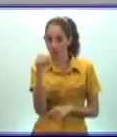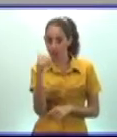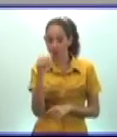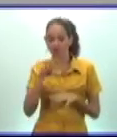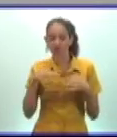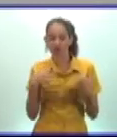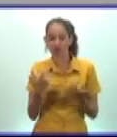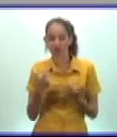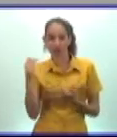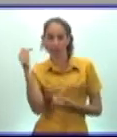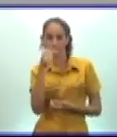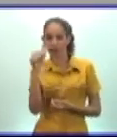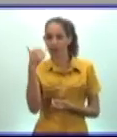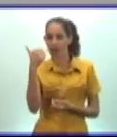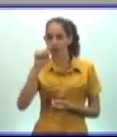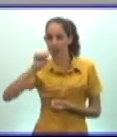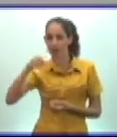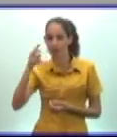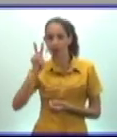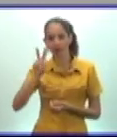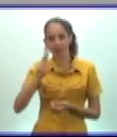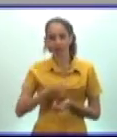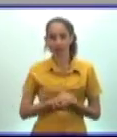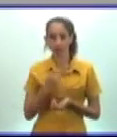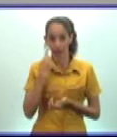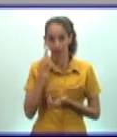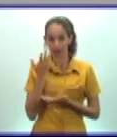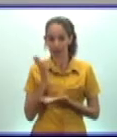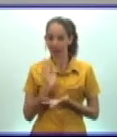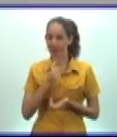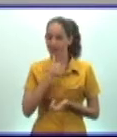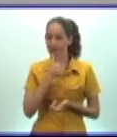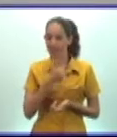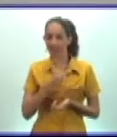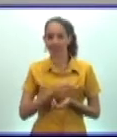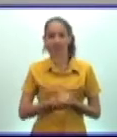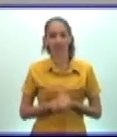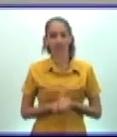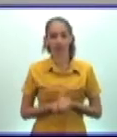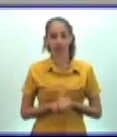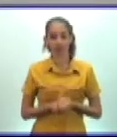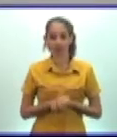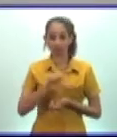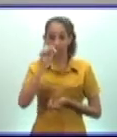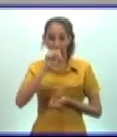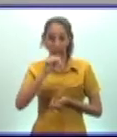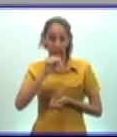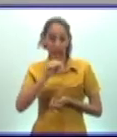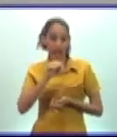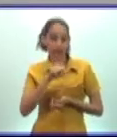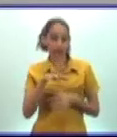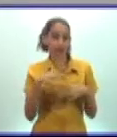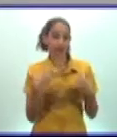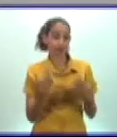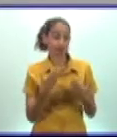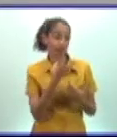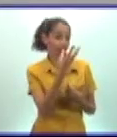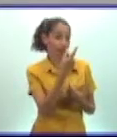Veamos el otro ejemplo. Aquí los sumandos tienen signos diferentes. ¿Cómo se